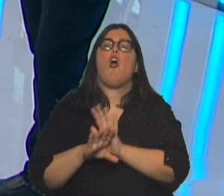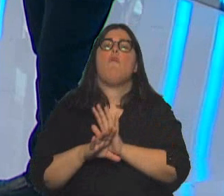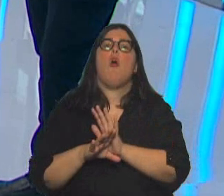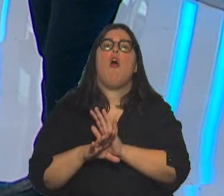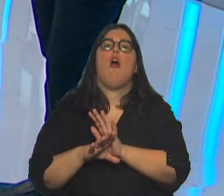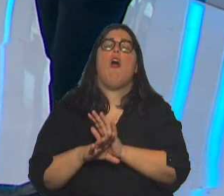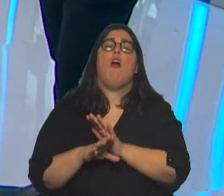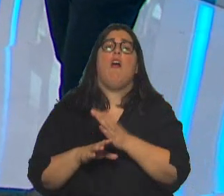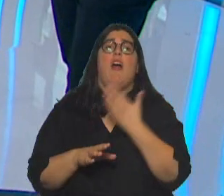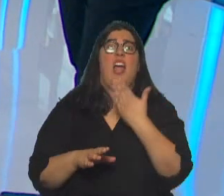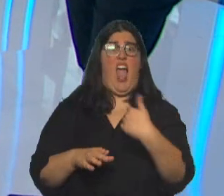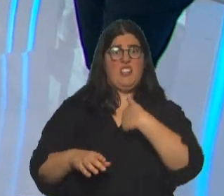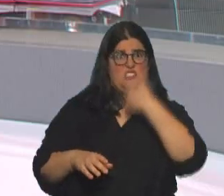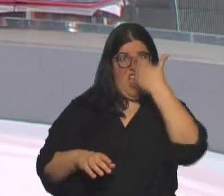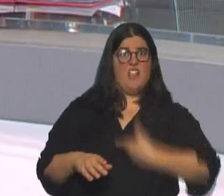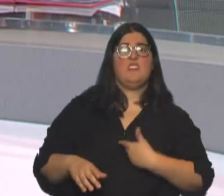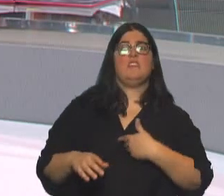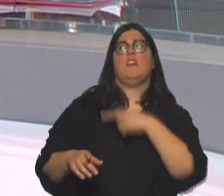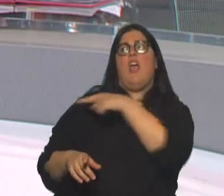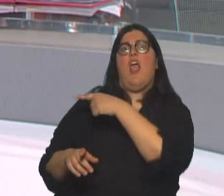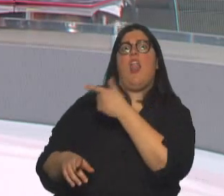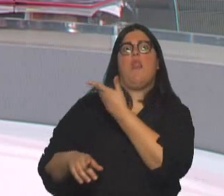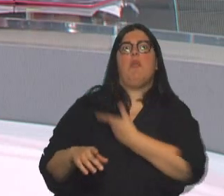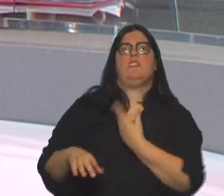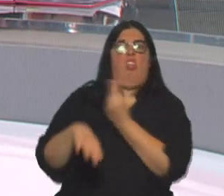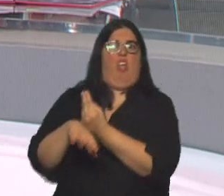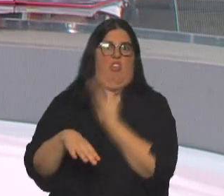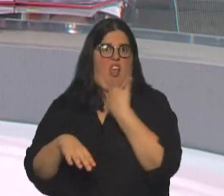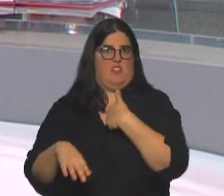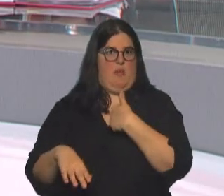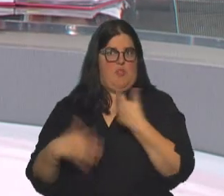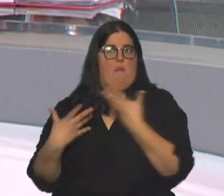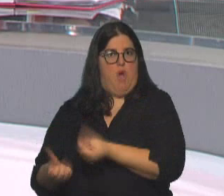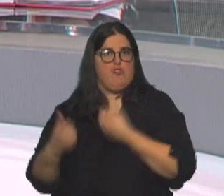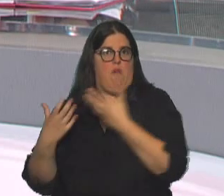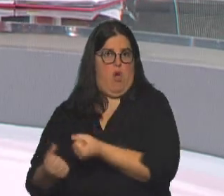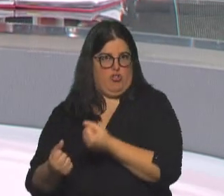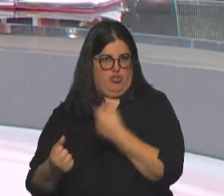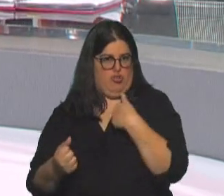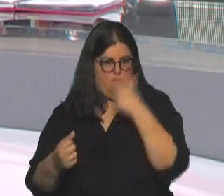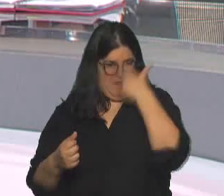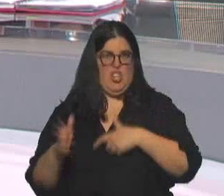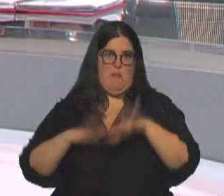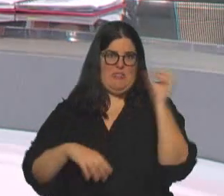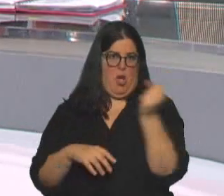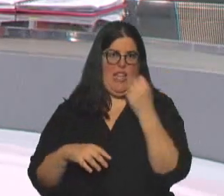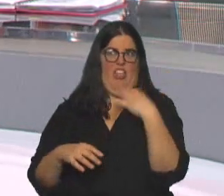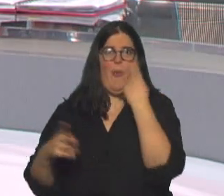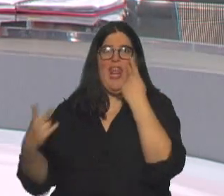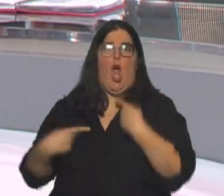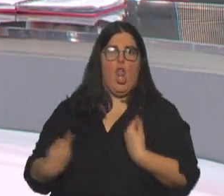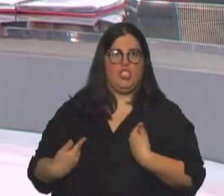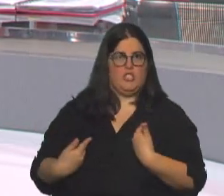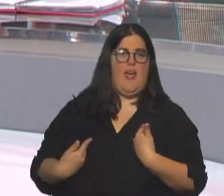la presidencia. O sea, realmente él piensa que es la pieza más importante de su gestión y que se merece un reconocimiento. Entonces hay